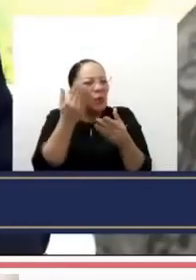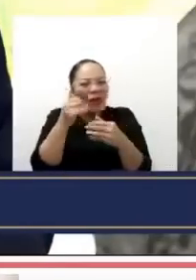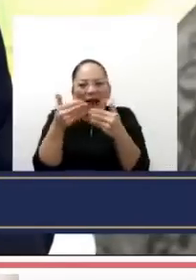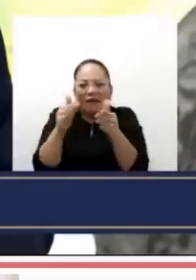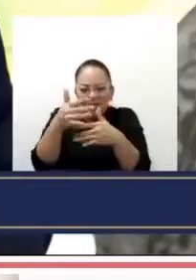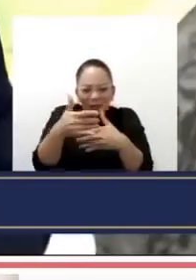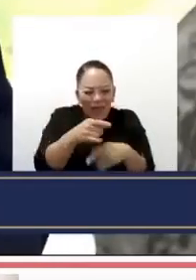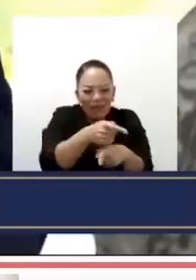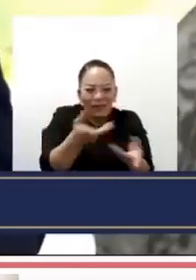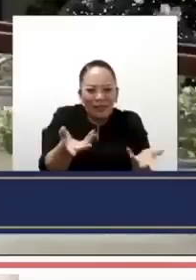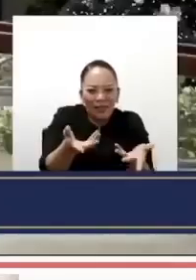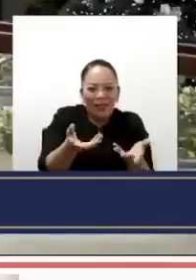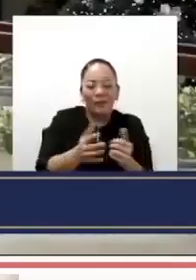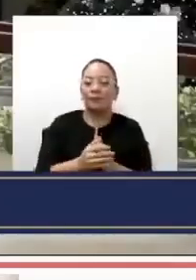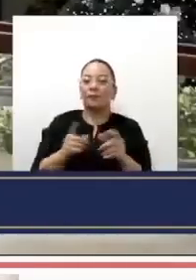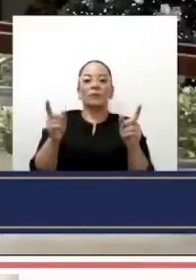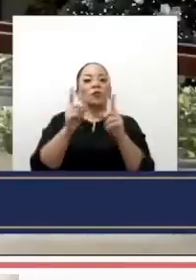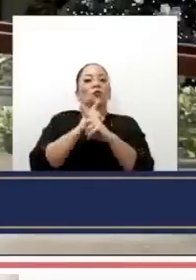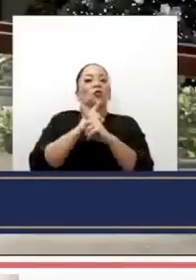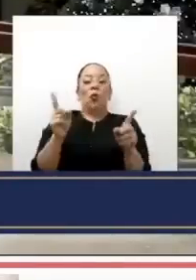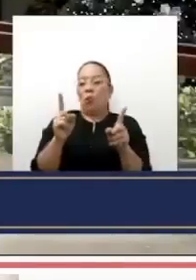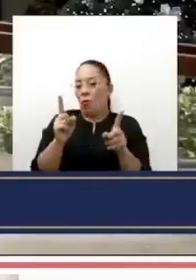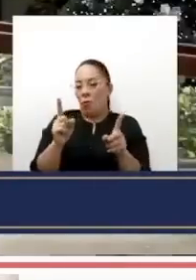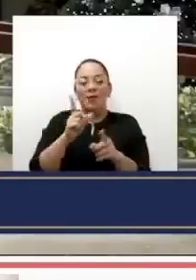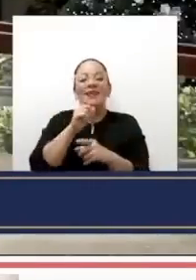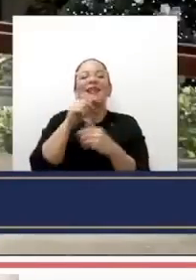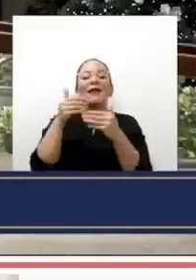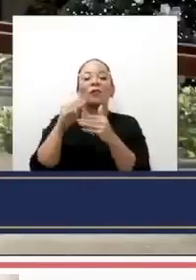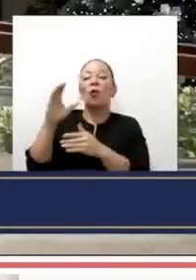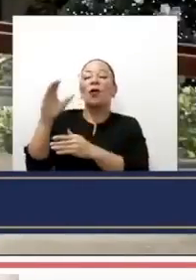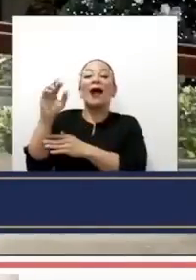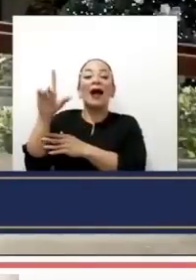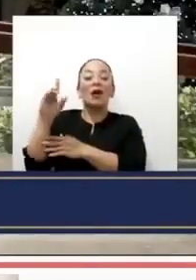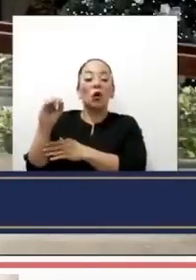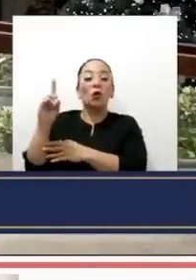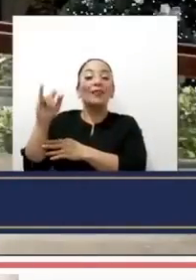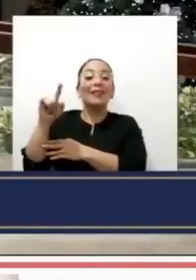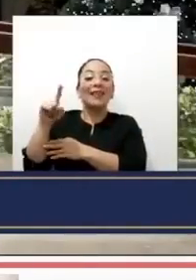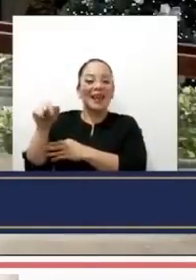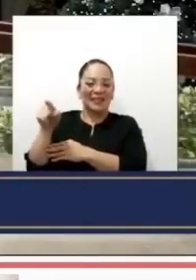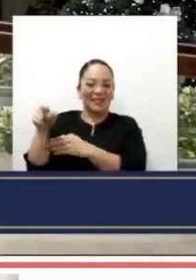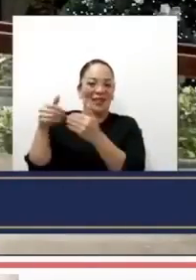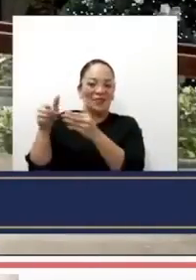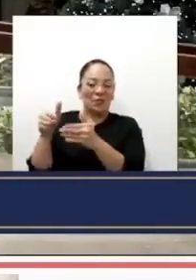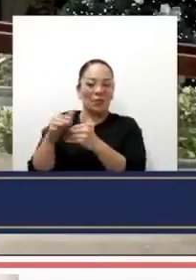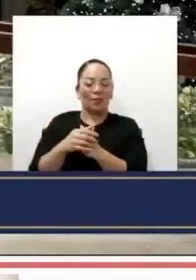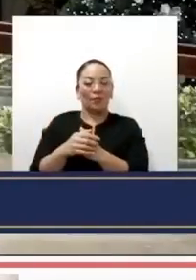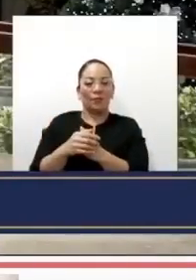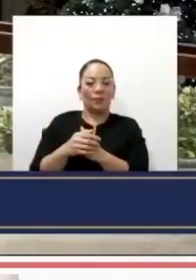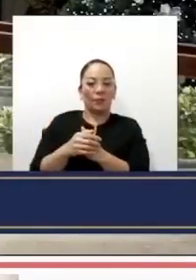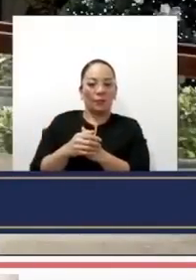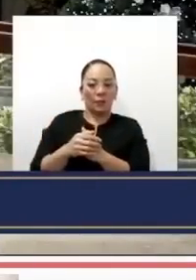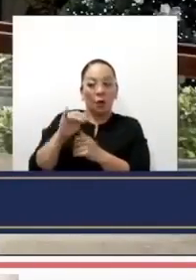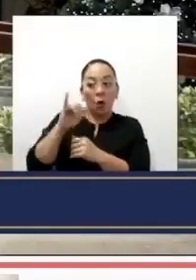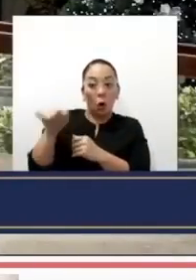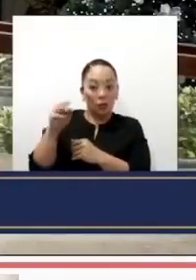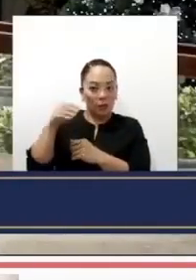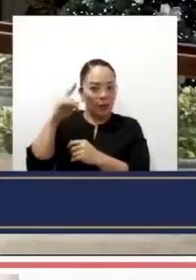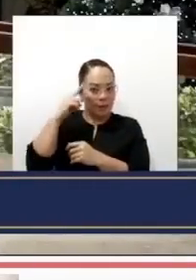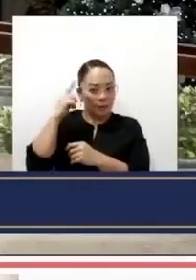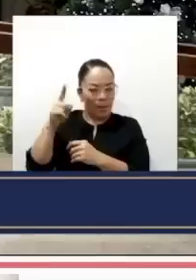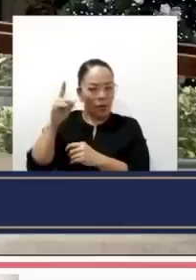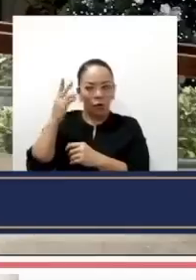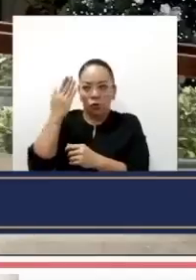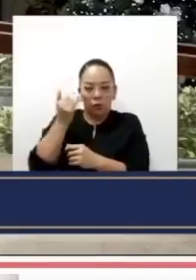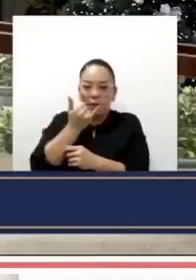eso. No, Carlos Díaz abrió, porque esto, acuérdese que, don José Miguel, me equivoco, cuando involucra